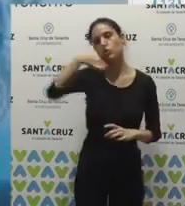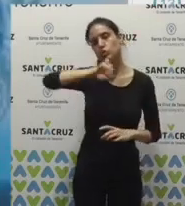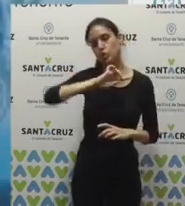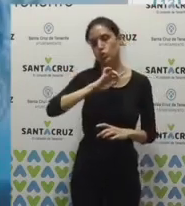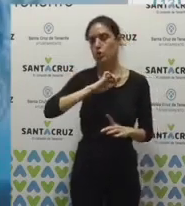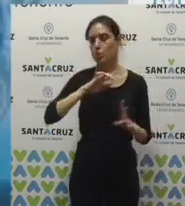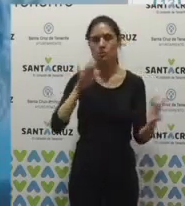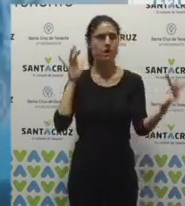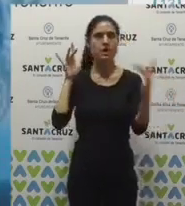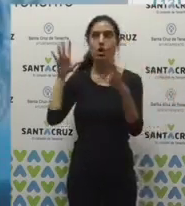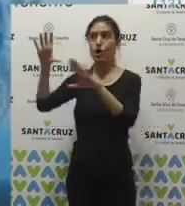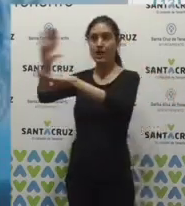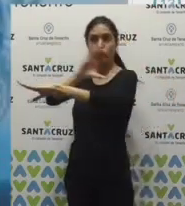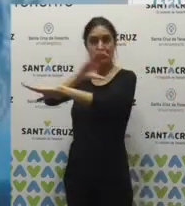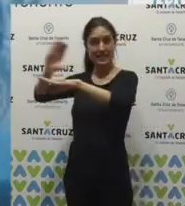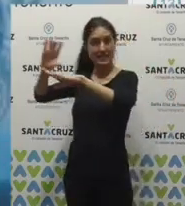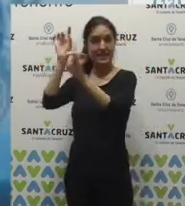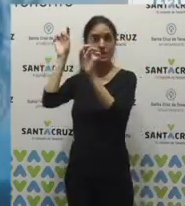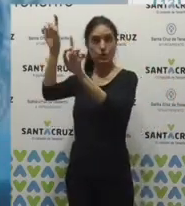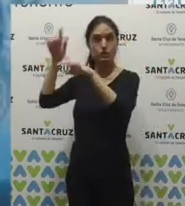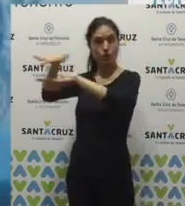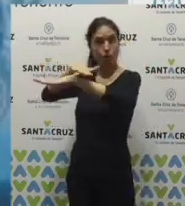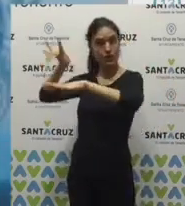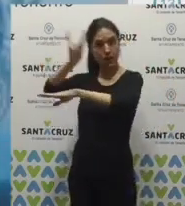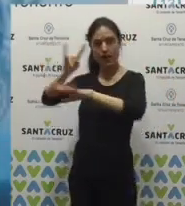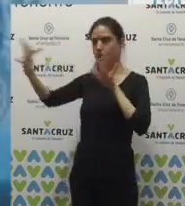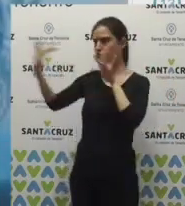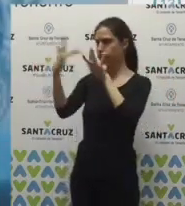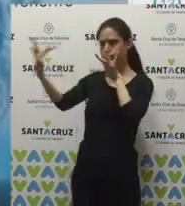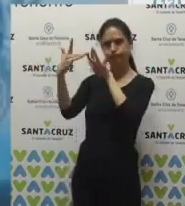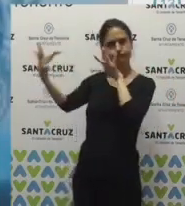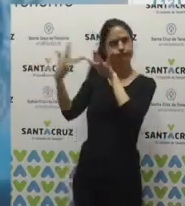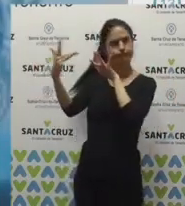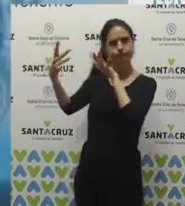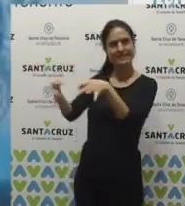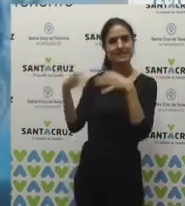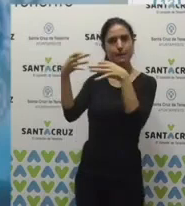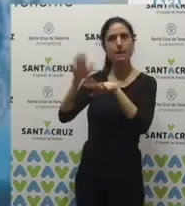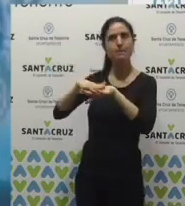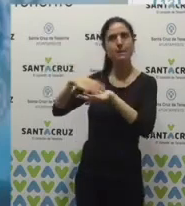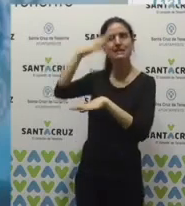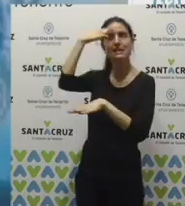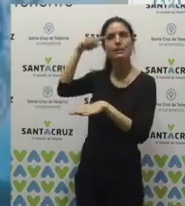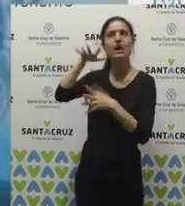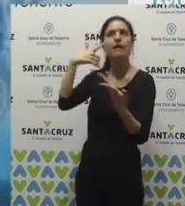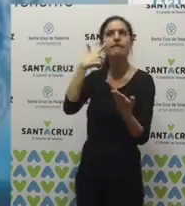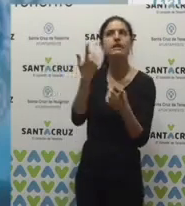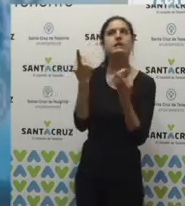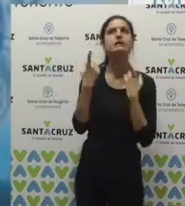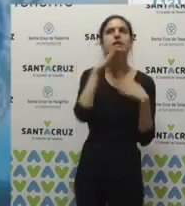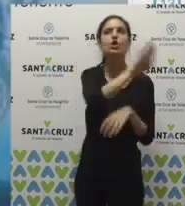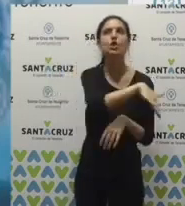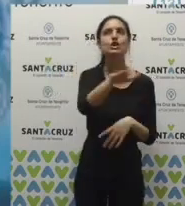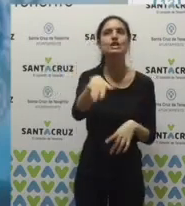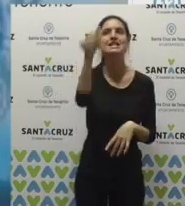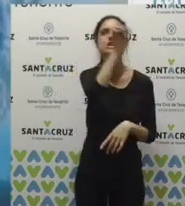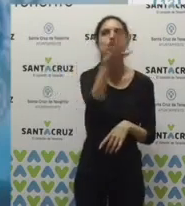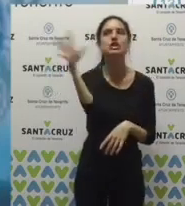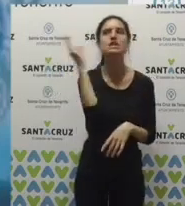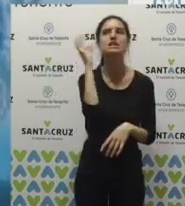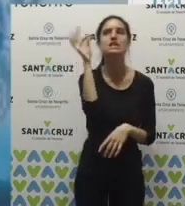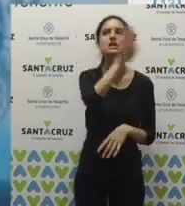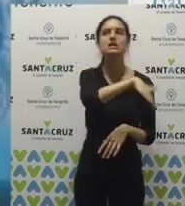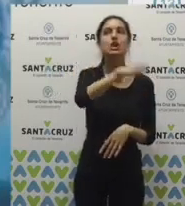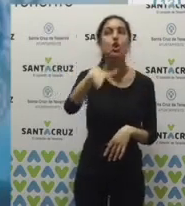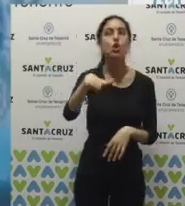con la consejería de educación del gobierno de canarias para determinar cuáles eran las necesidades de los niños y niñas y de los chicos y chicas